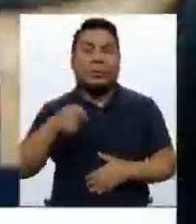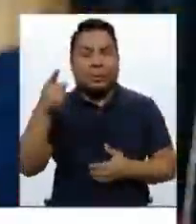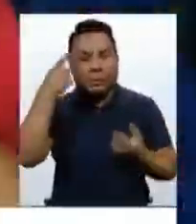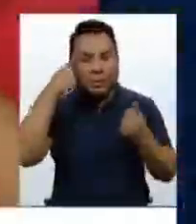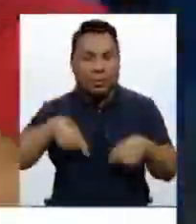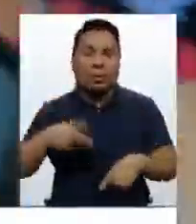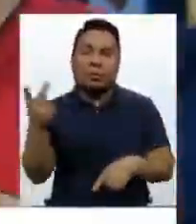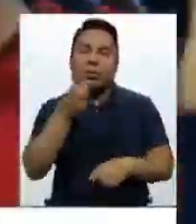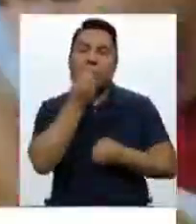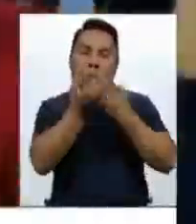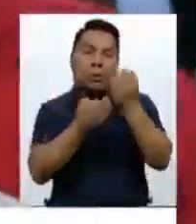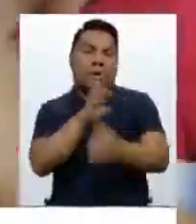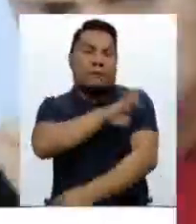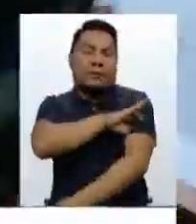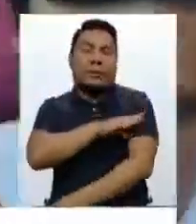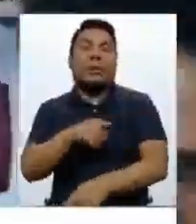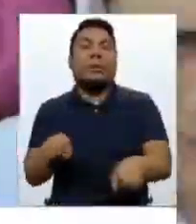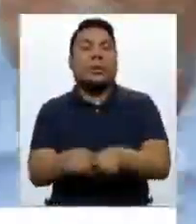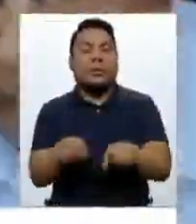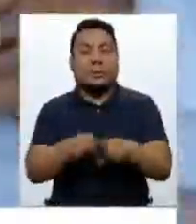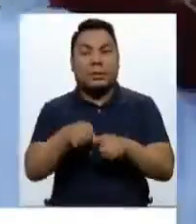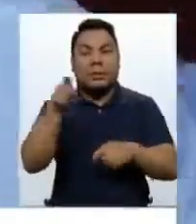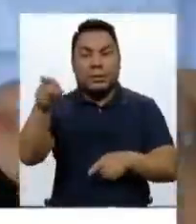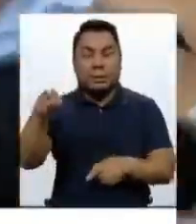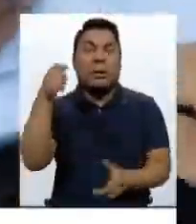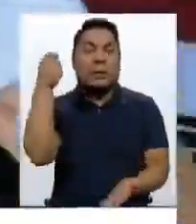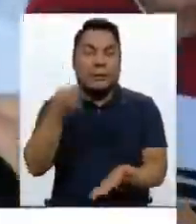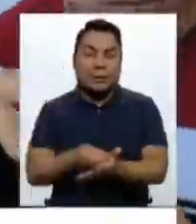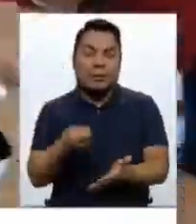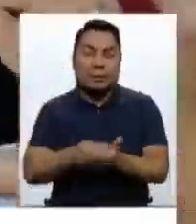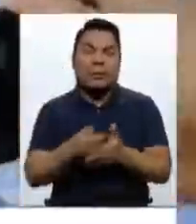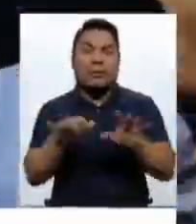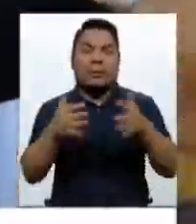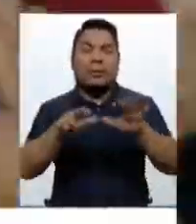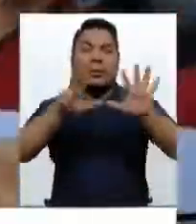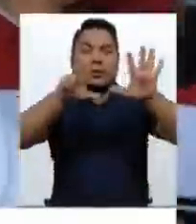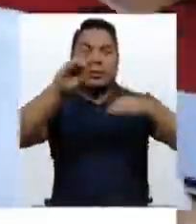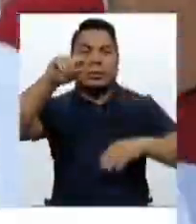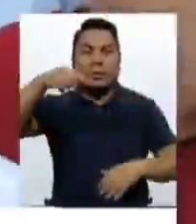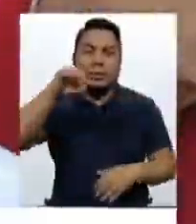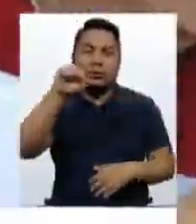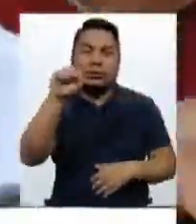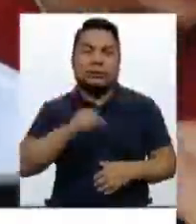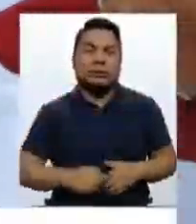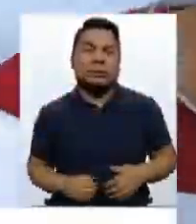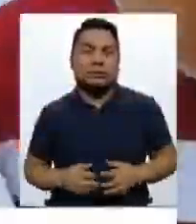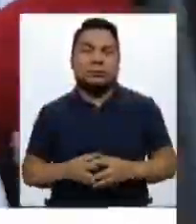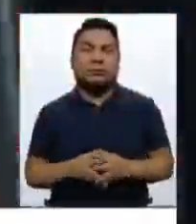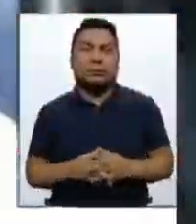Fiscalía. Asimismo, el también excandidato al gobierno regional deberá pagar una reparación civil de 80 mil soles.